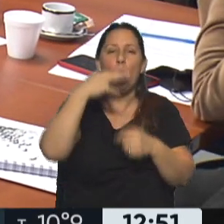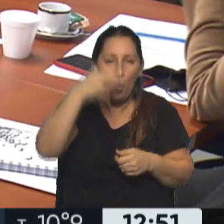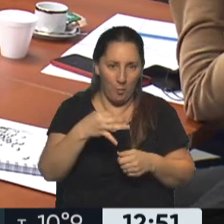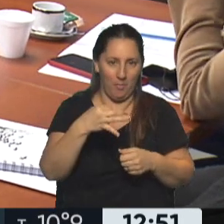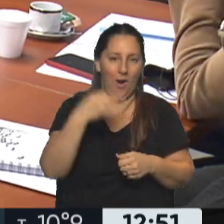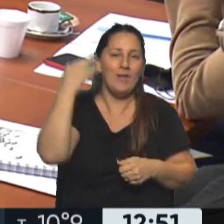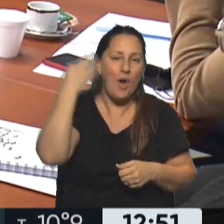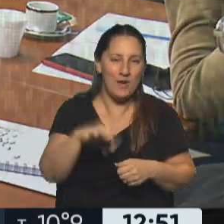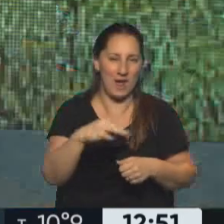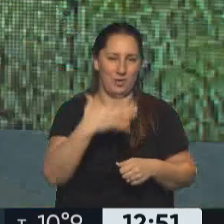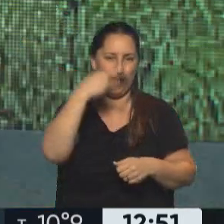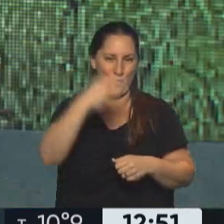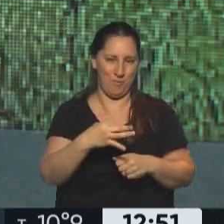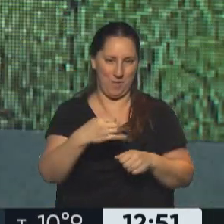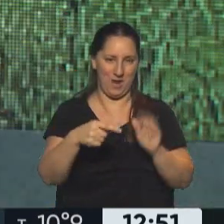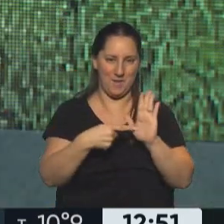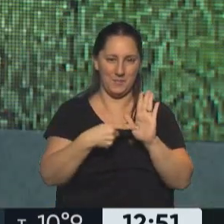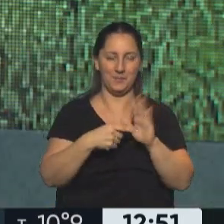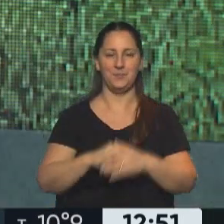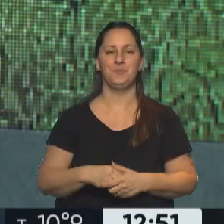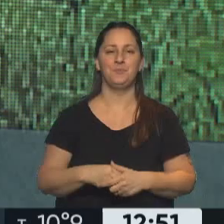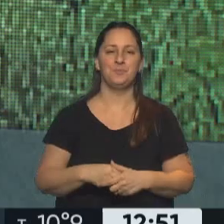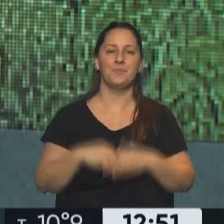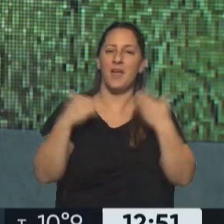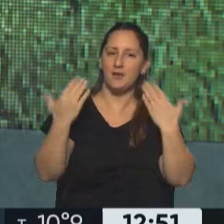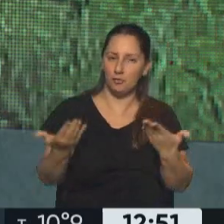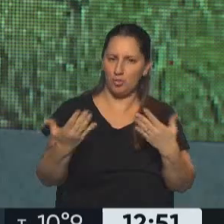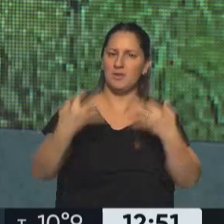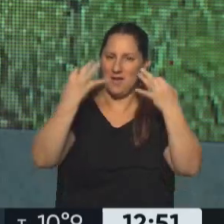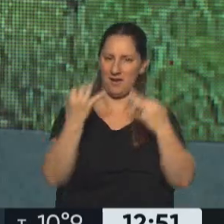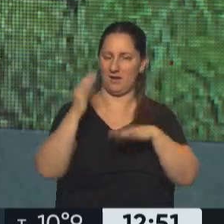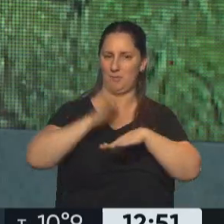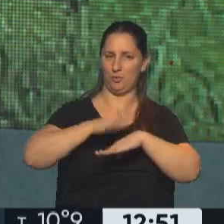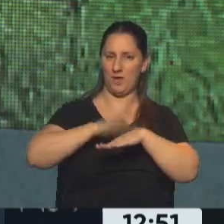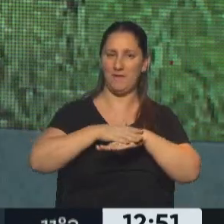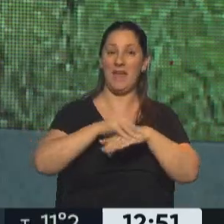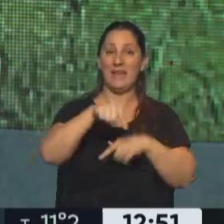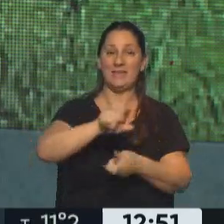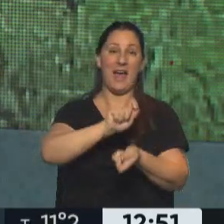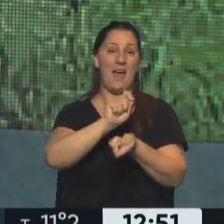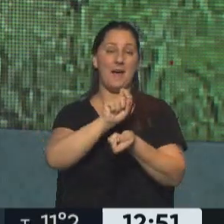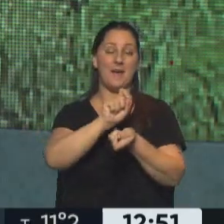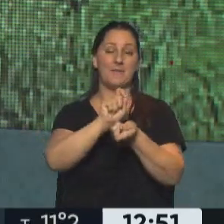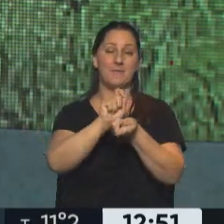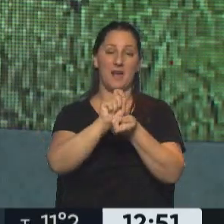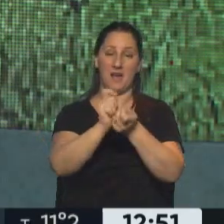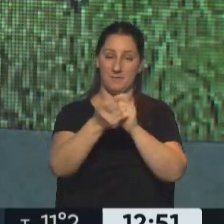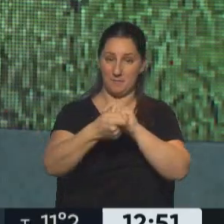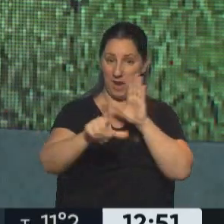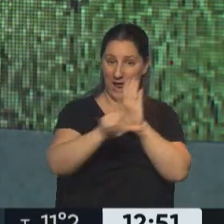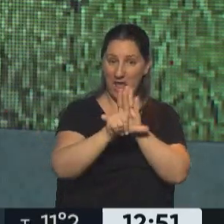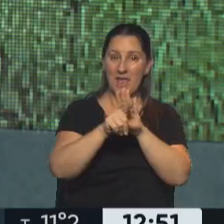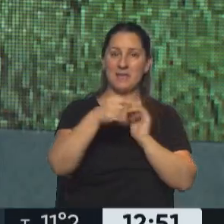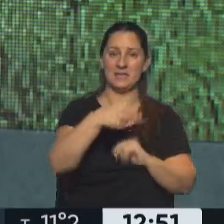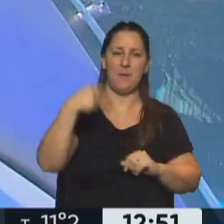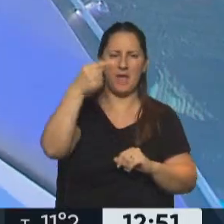obligadas a cumplir. A ver, entonces hay un compromiso de tratar esta reforma la semana próxima, pero Matías,